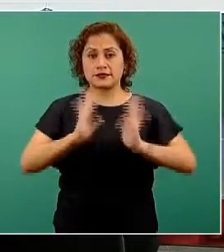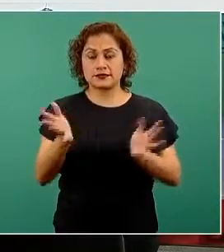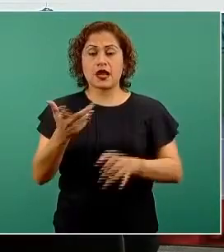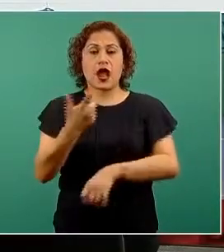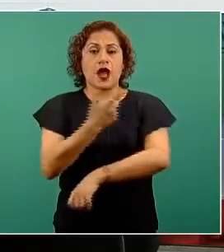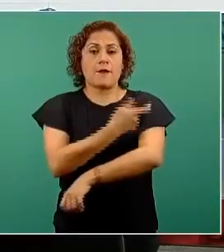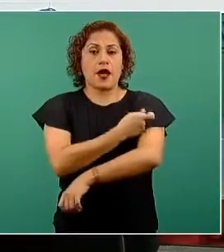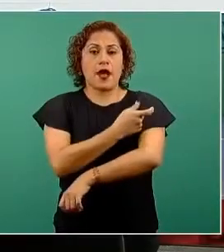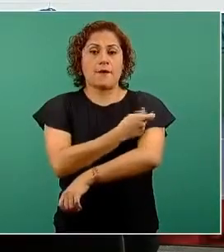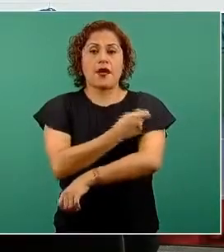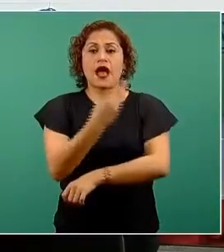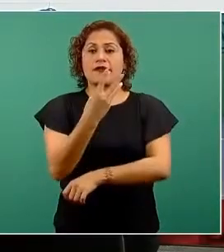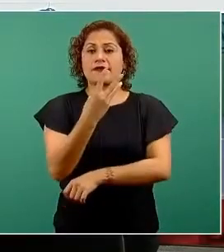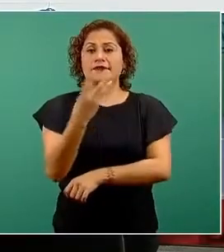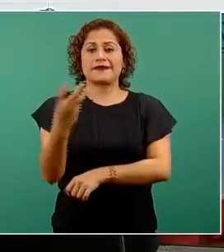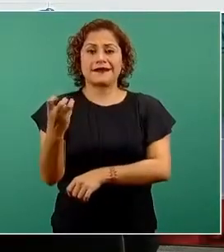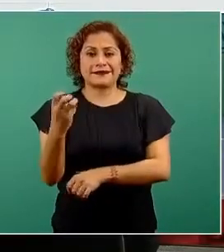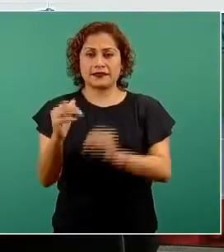de